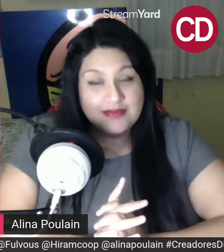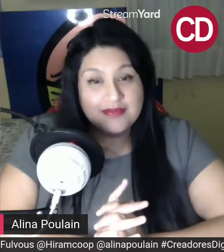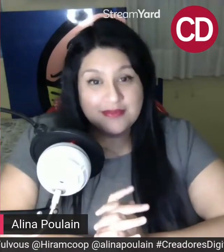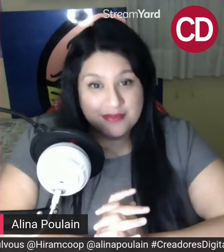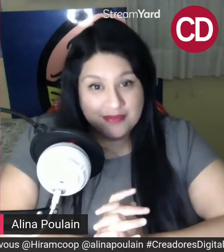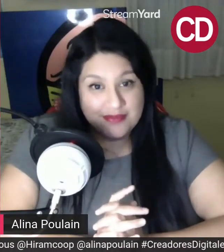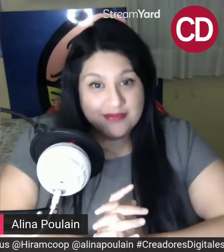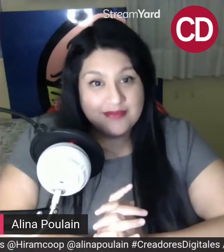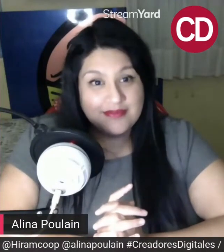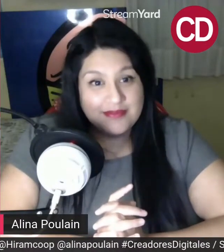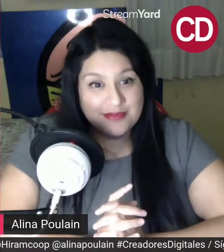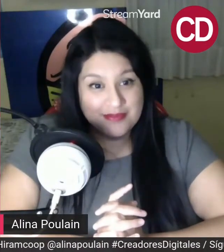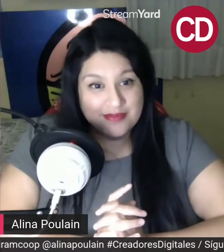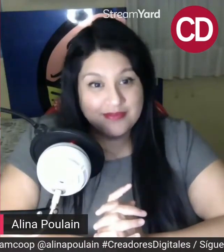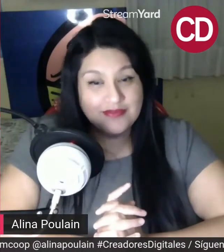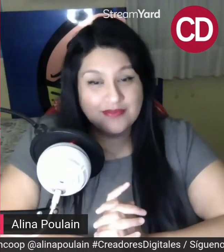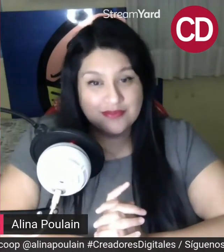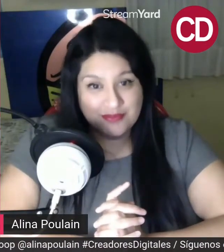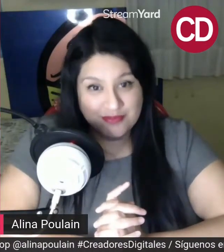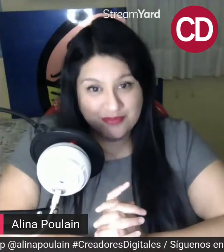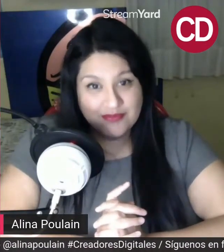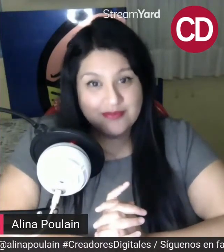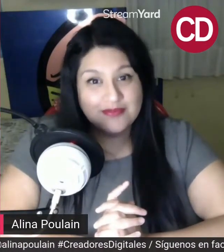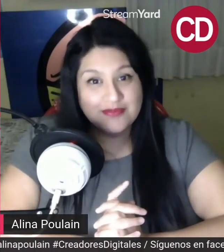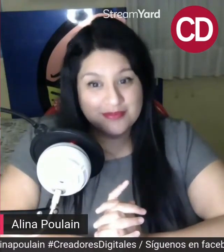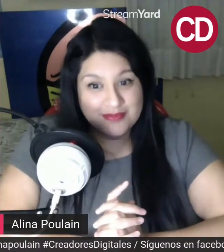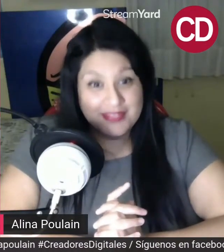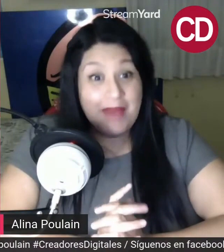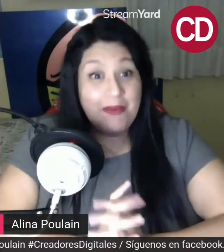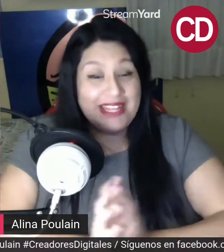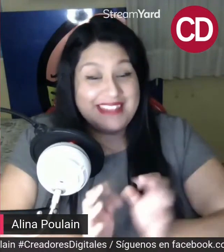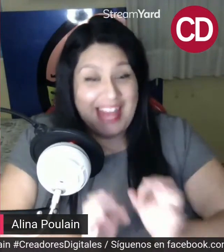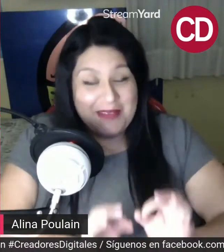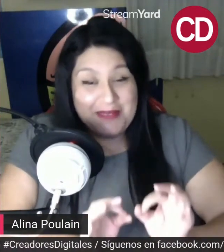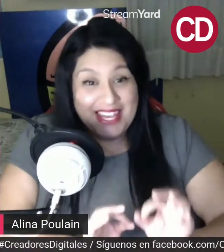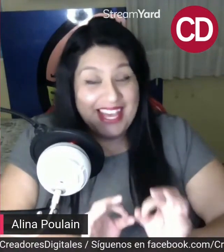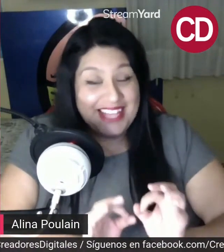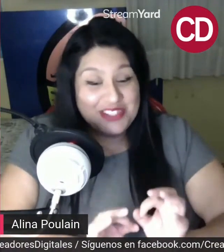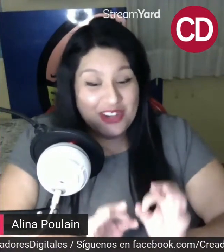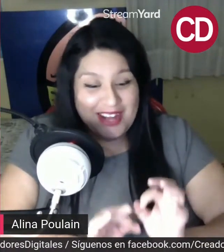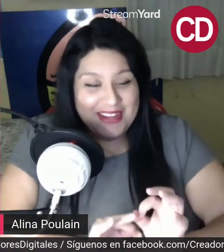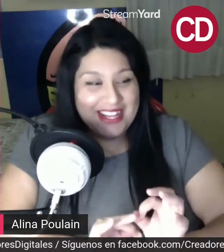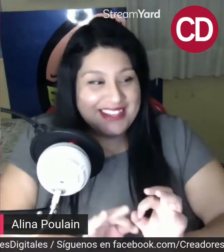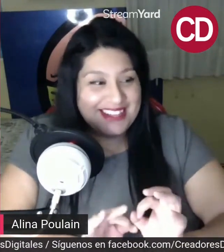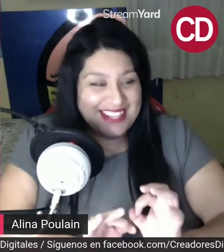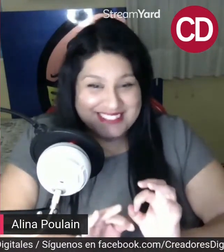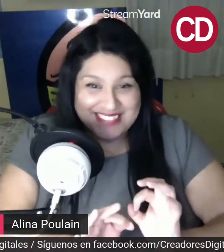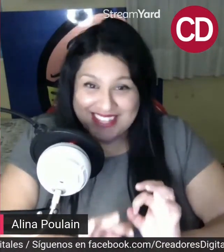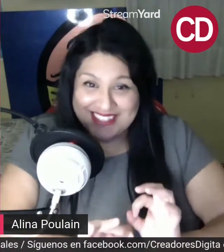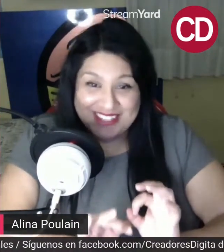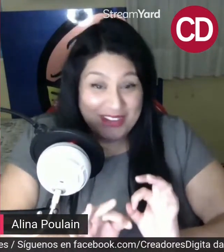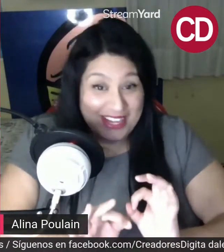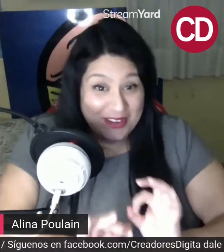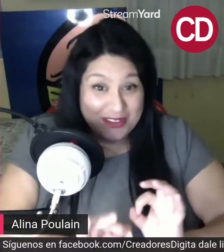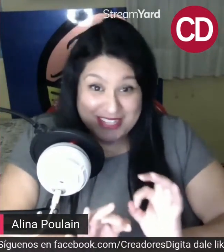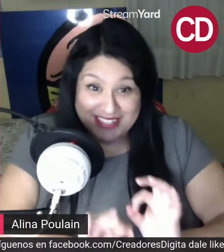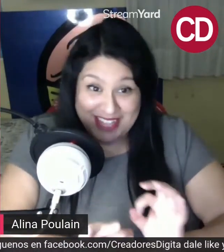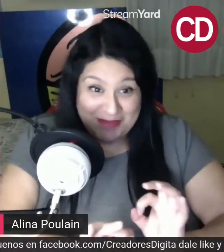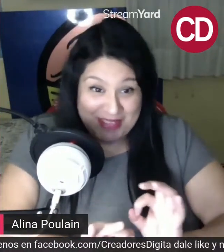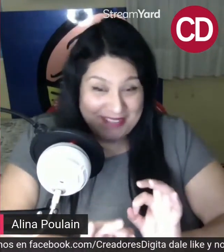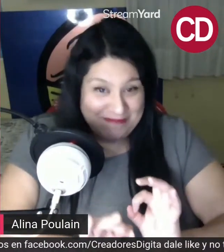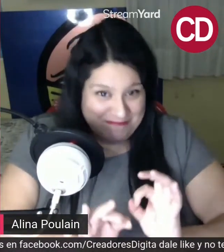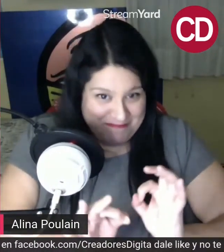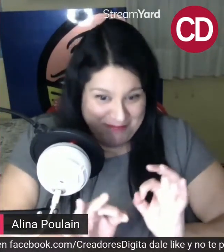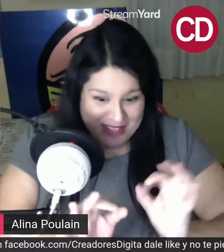Bitcoin, creo que ya la debíamos al auditorio. Yo espero que les haya agradado. Timing, yo la verdad, te tengo que reconocer